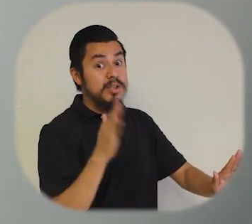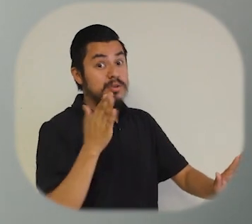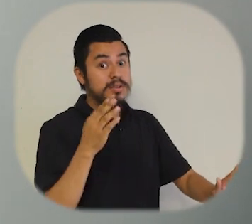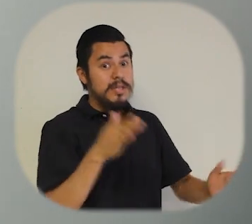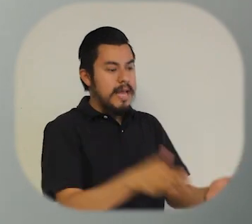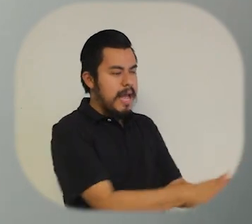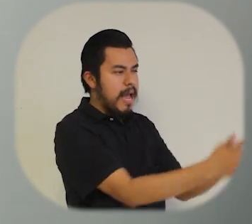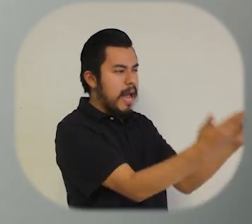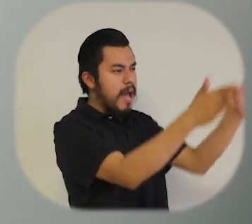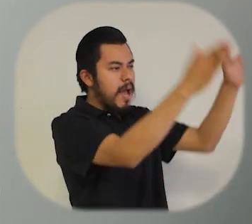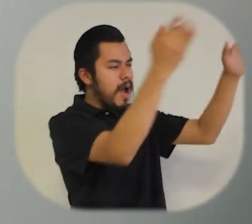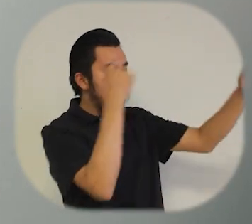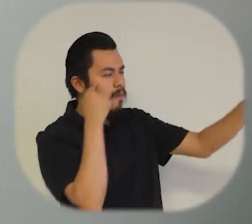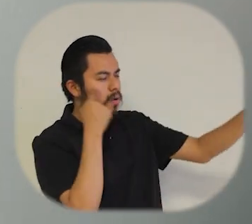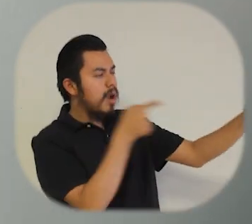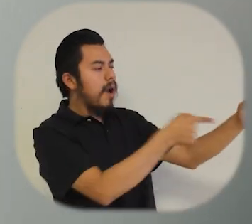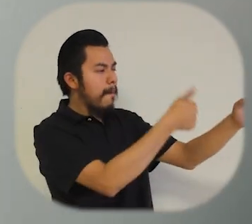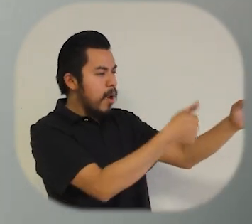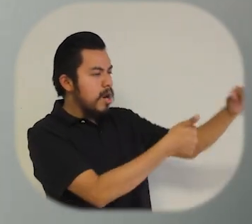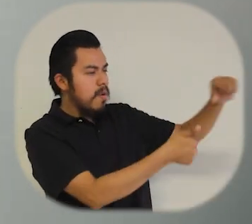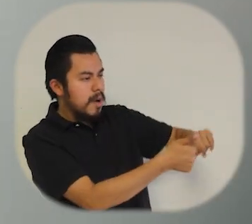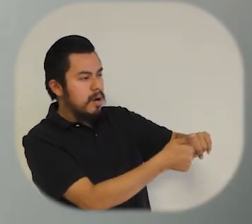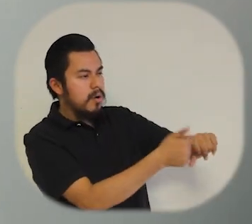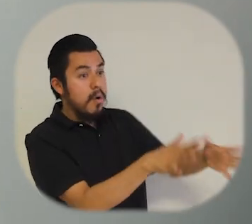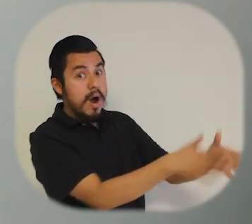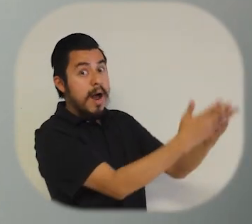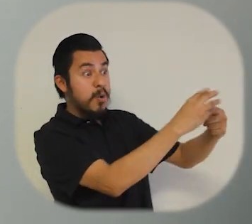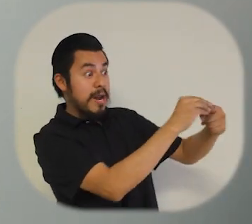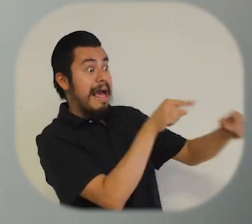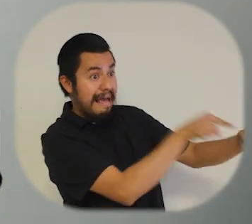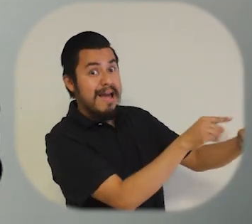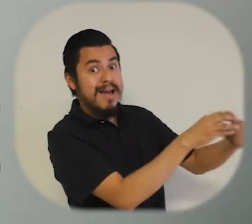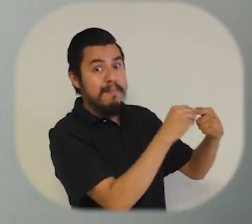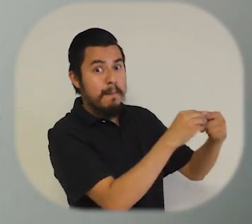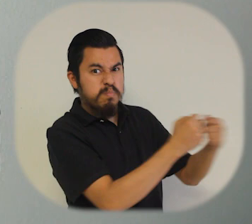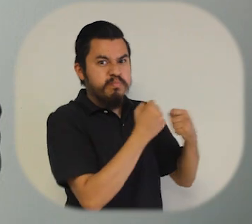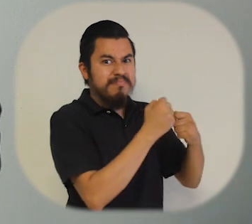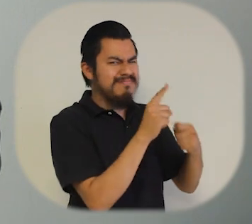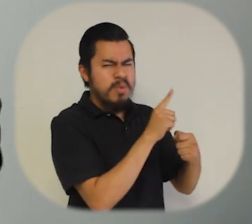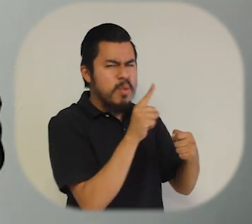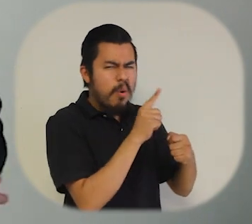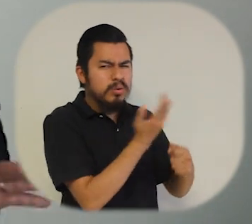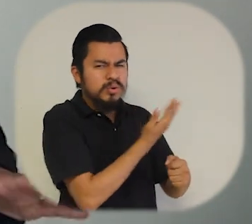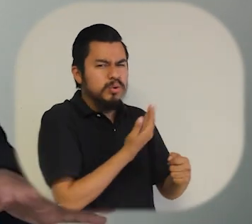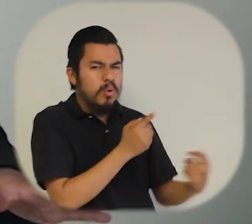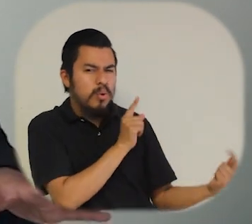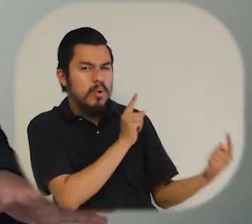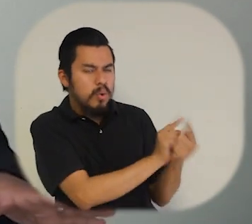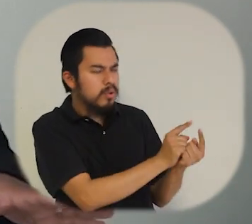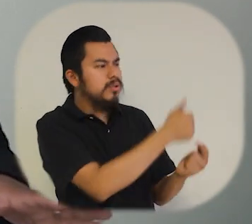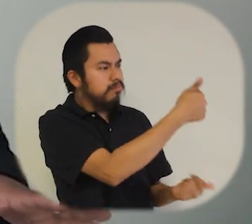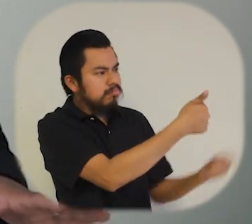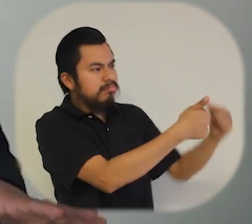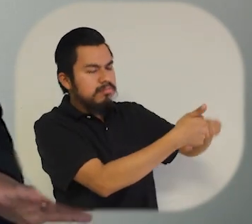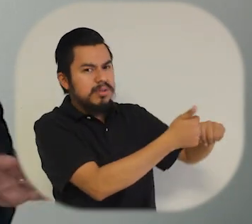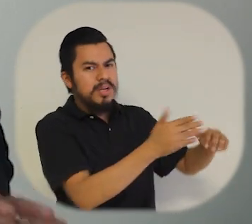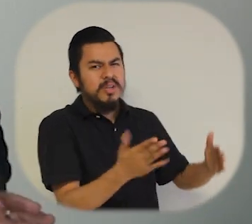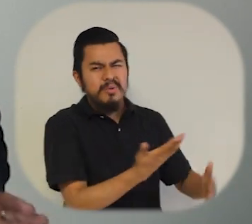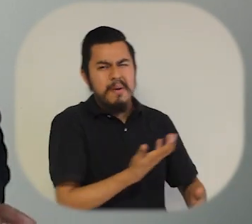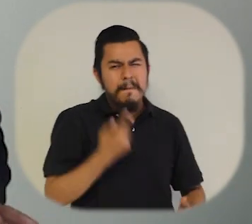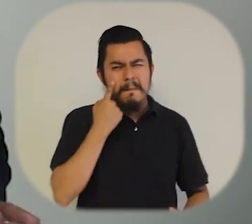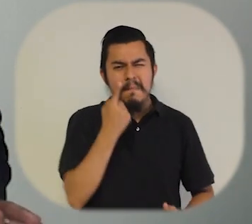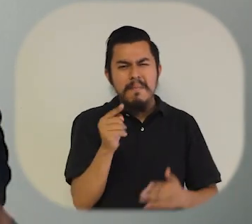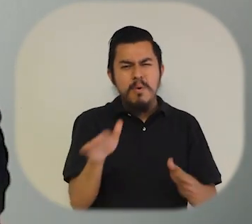No, este árbol en sí declaraba qué es lo bueno y qué es lo malo. No era que tenía un poder para que ellos supieran el bien y el mal. Así